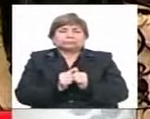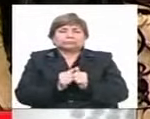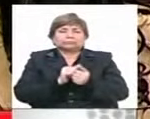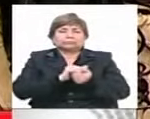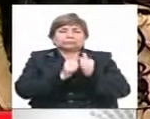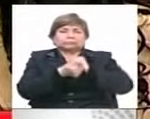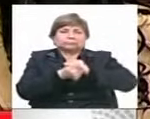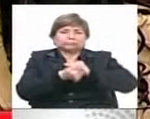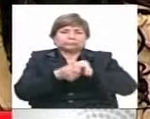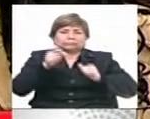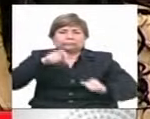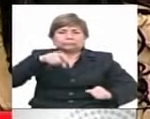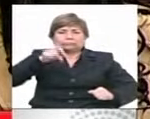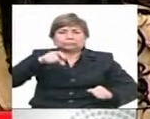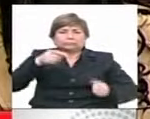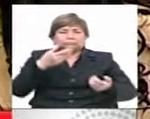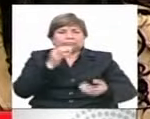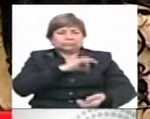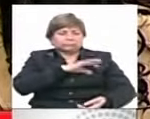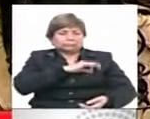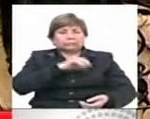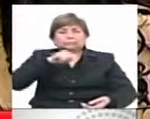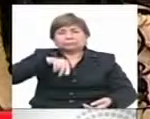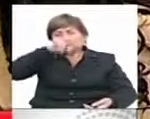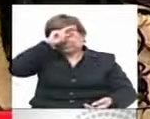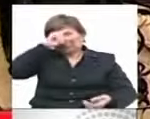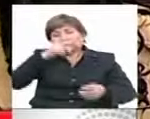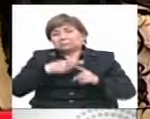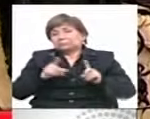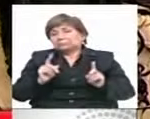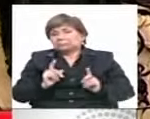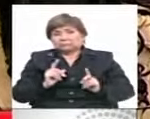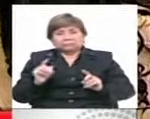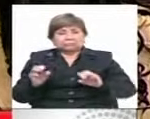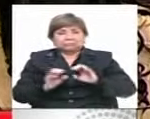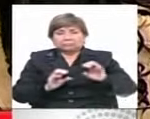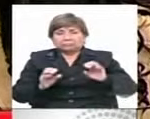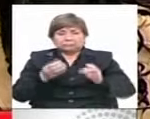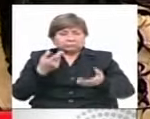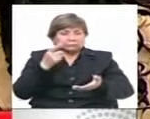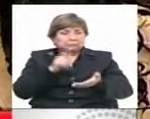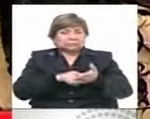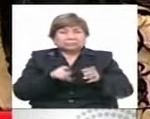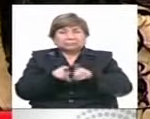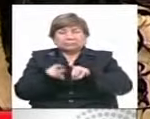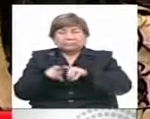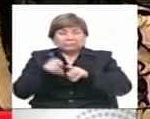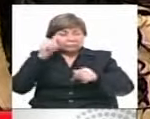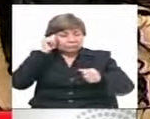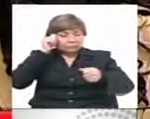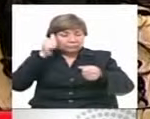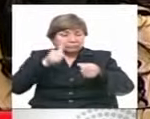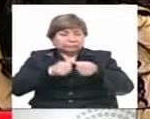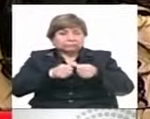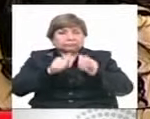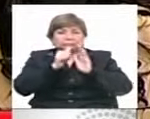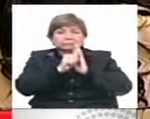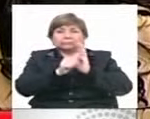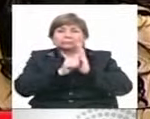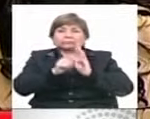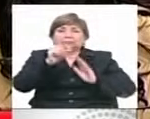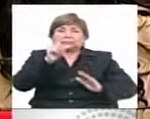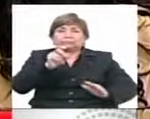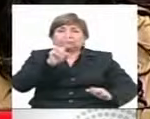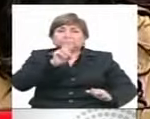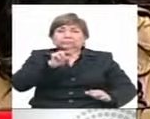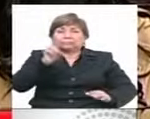cambios que sean necesarios en beneficio del país. Sin embargo, no lo ha hecho. Hacerle recordar que el artículo 122 de